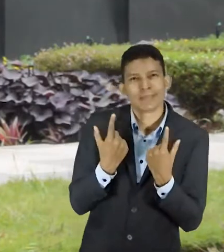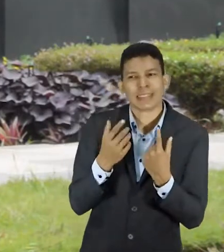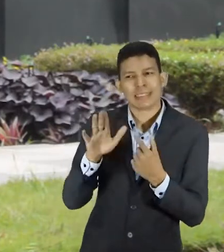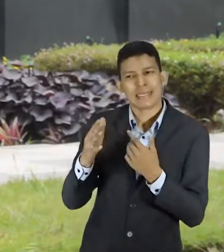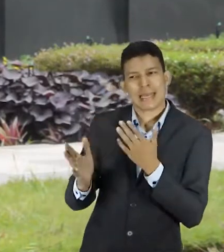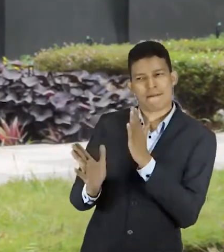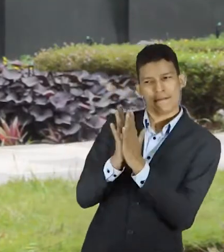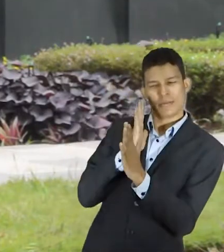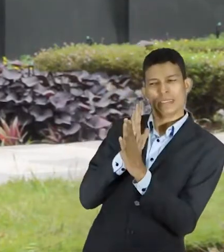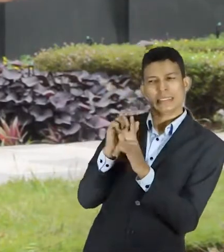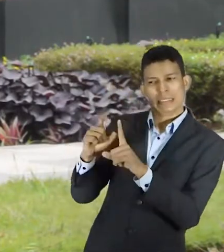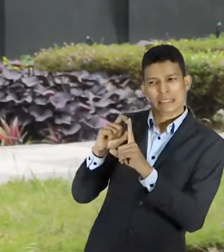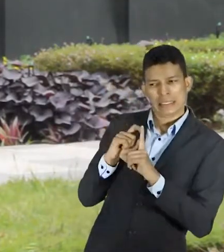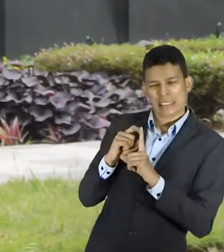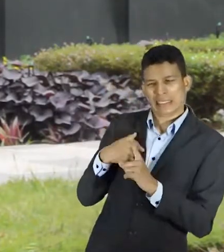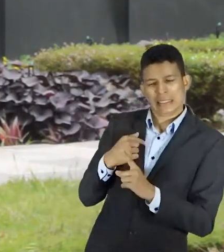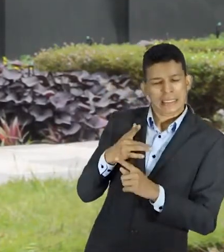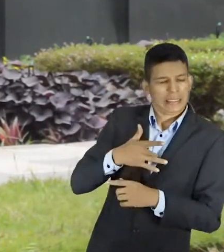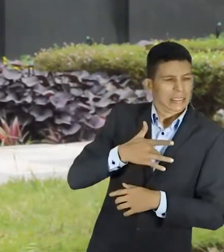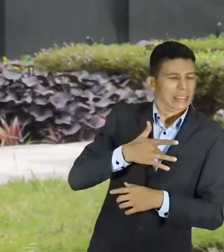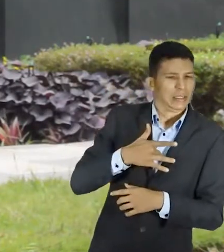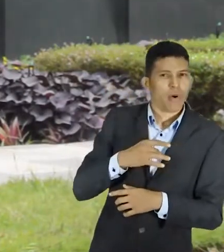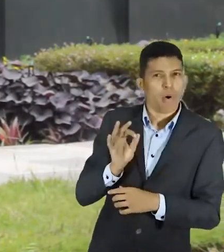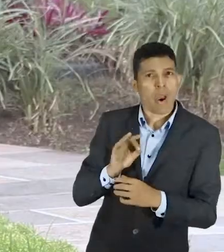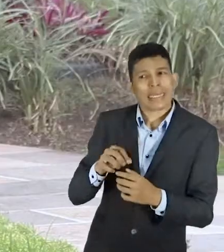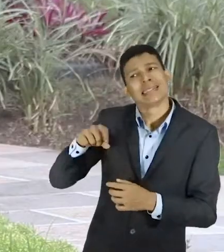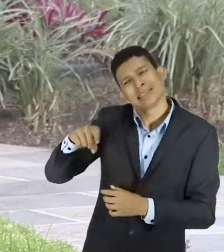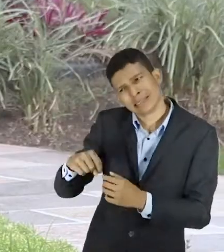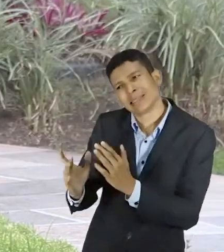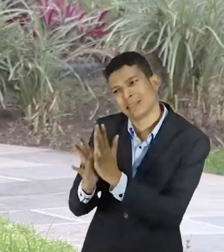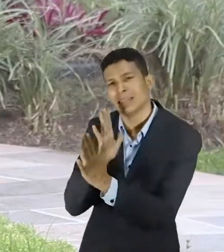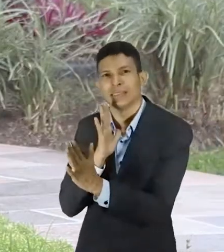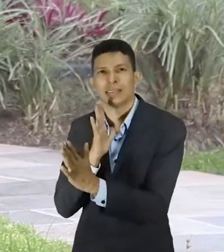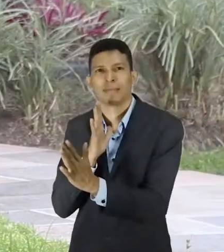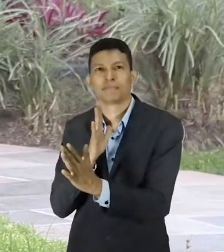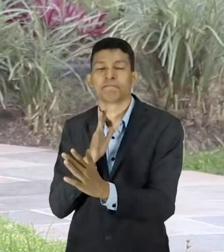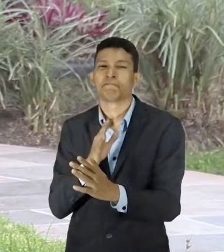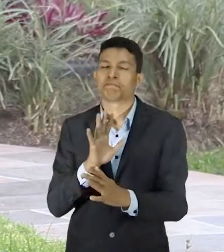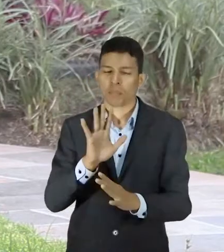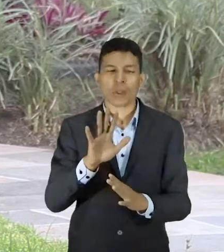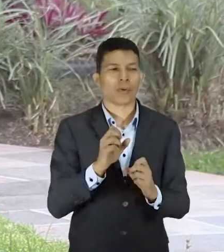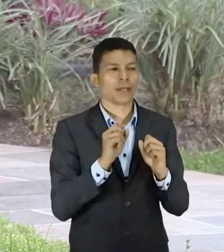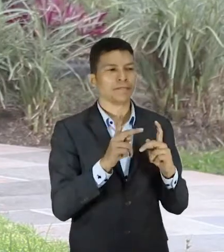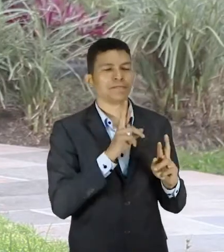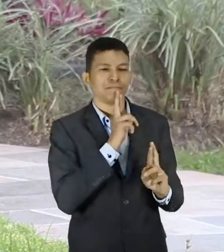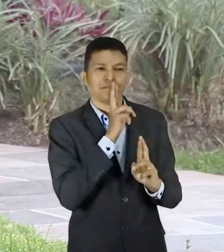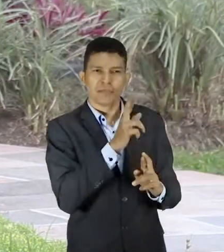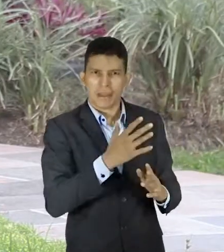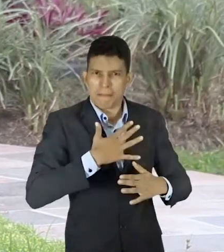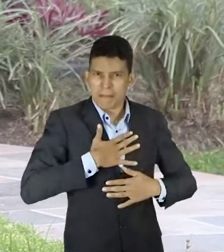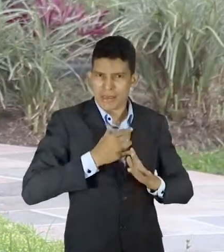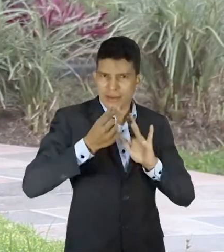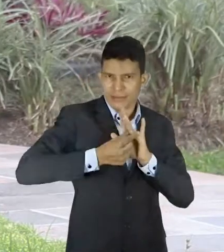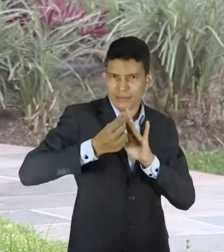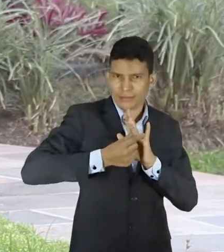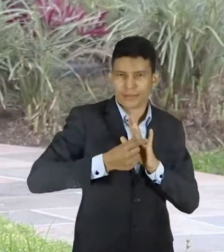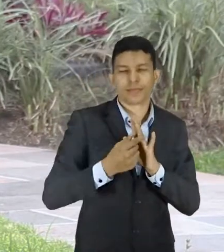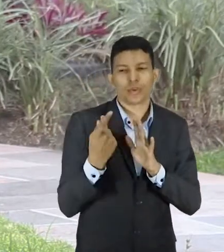pareja le diga o que necesita que su pareja le diga? Bueno, en cuanto a la pareja, en el caso mío,